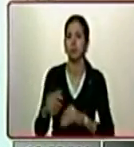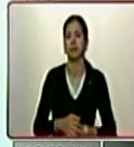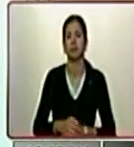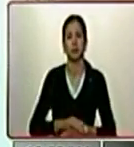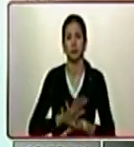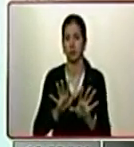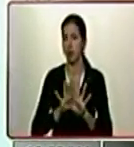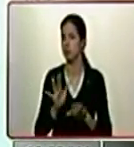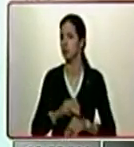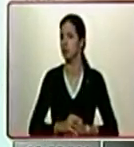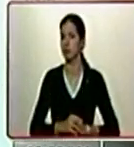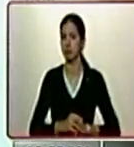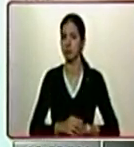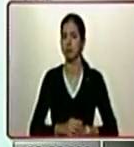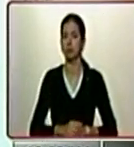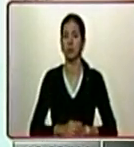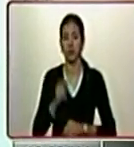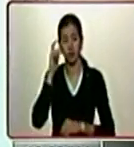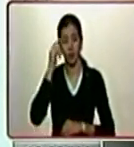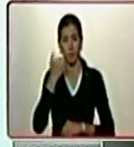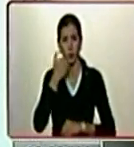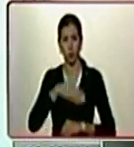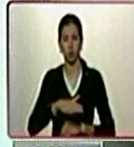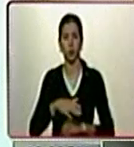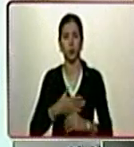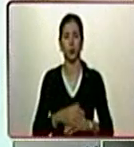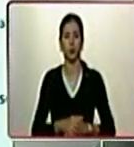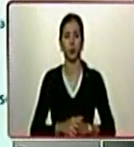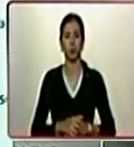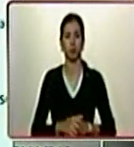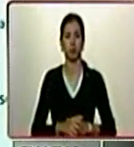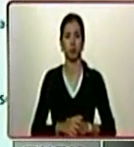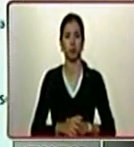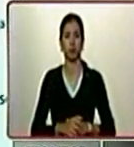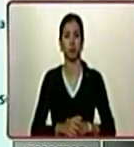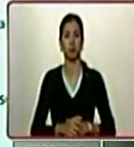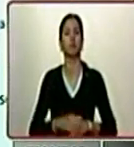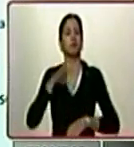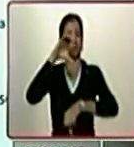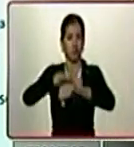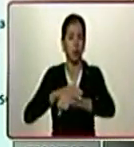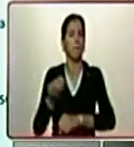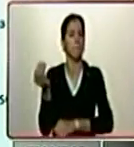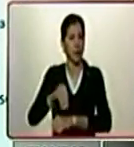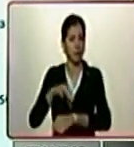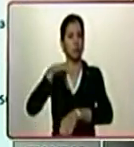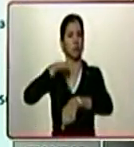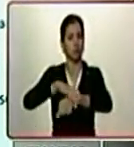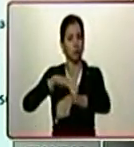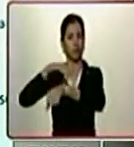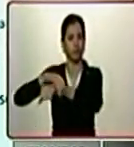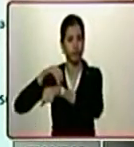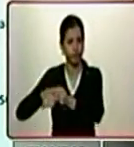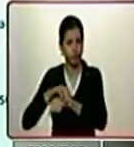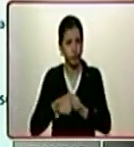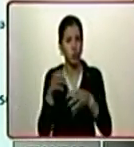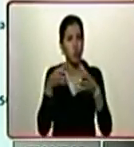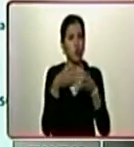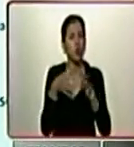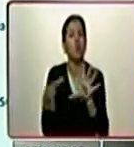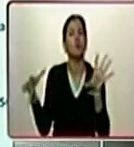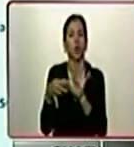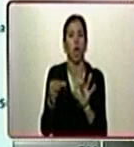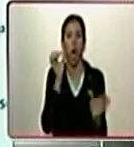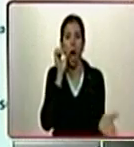afectados. En los próximos días estaremos dando las capturas necesarias de todo el diagrama de